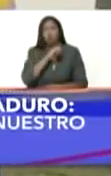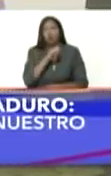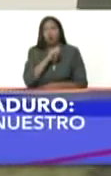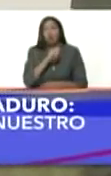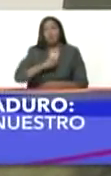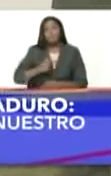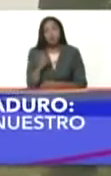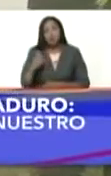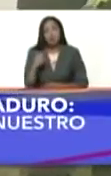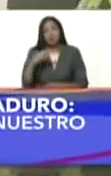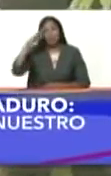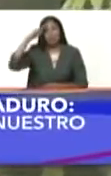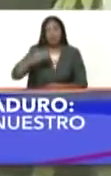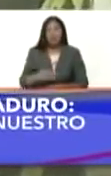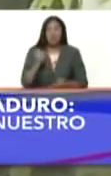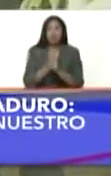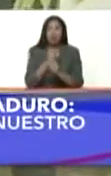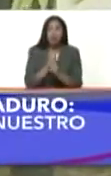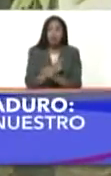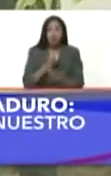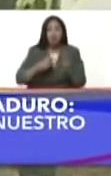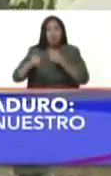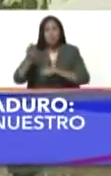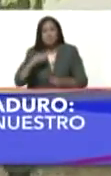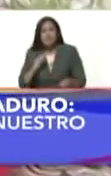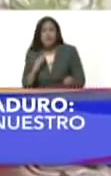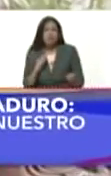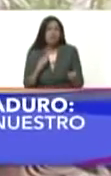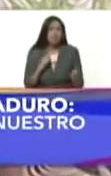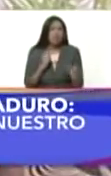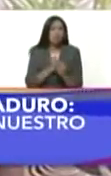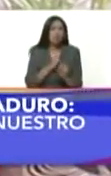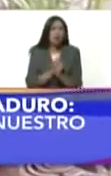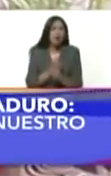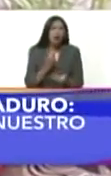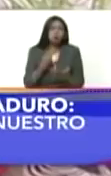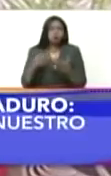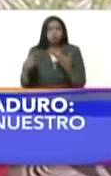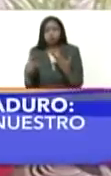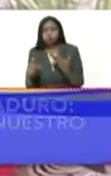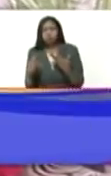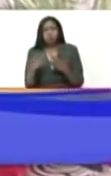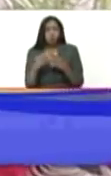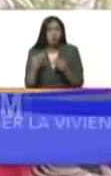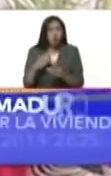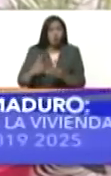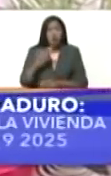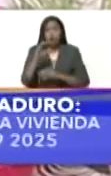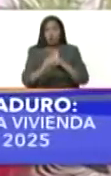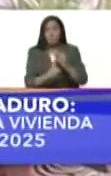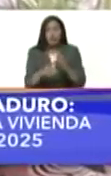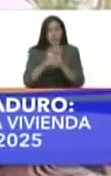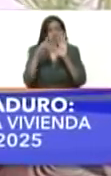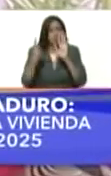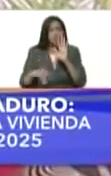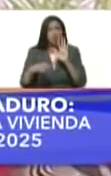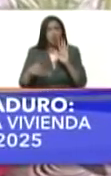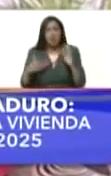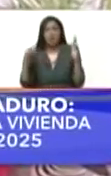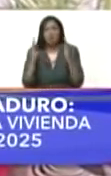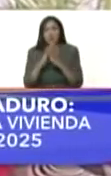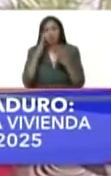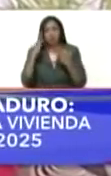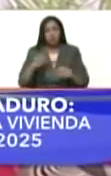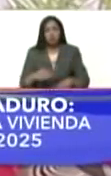el militar, el trabajador, el comerciante, el obrero, la obrera, todos tengan derecho a la vivienda, techo seguro,